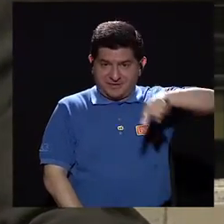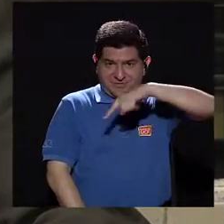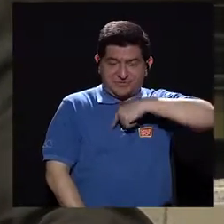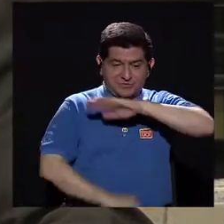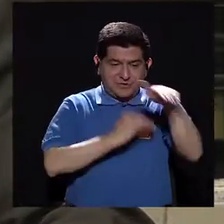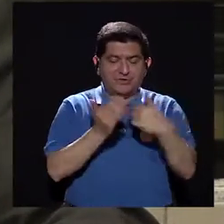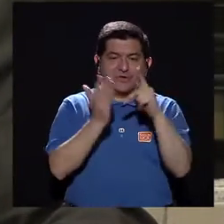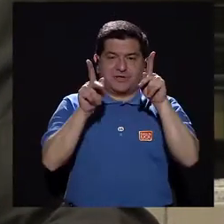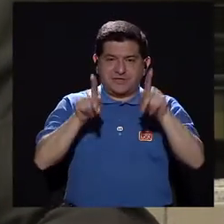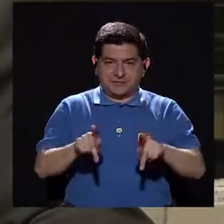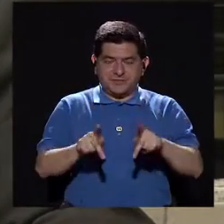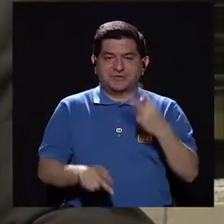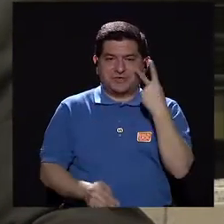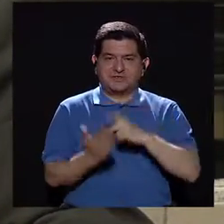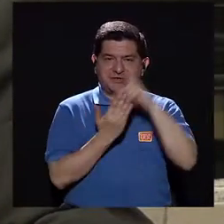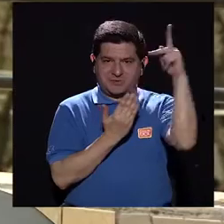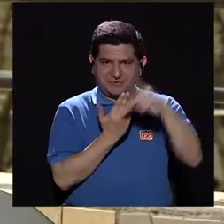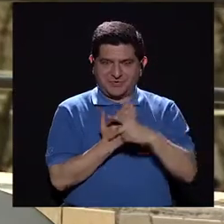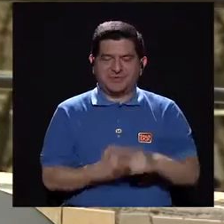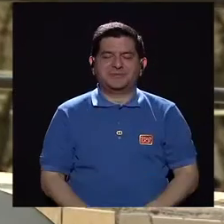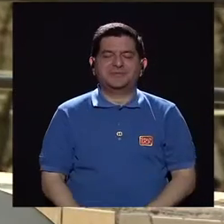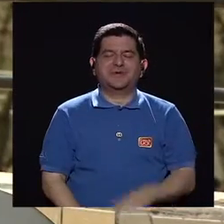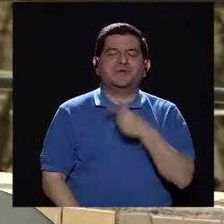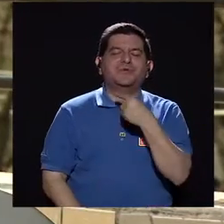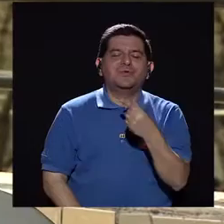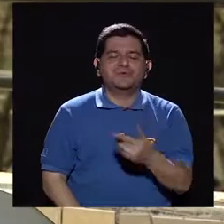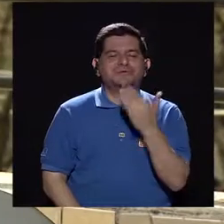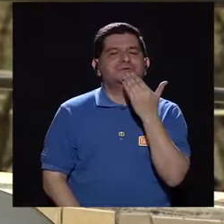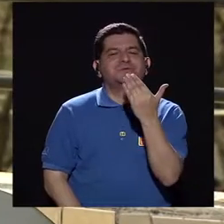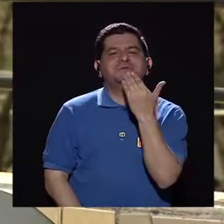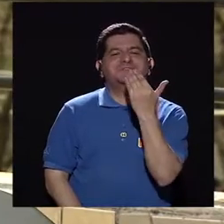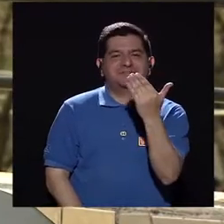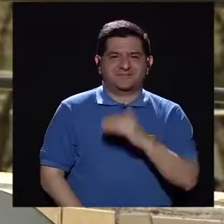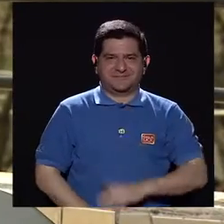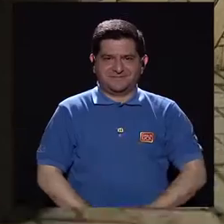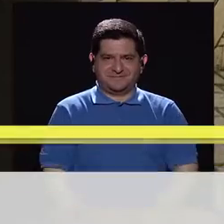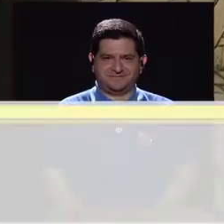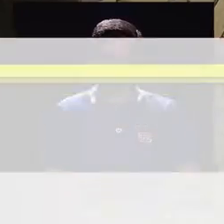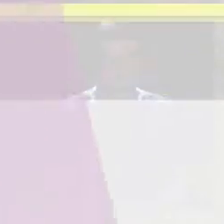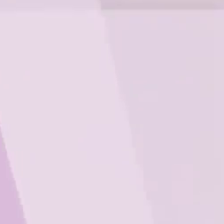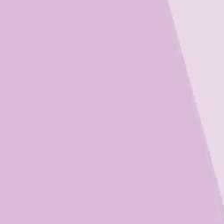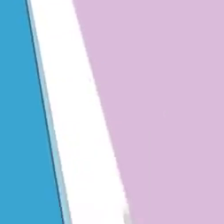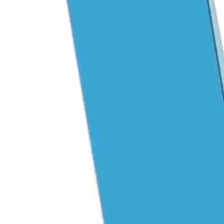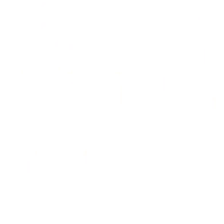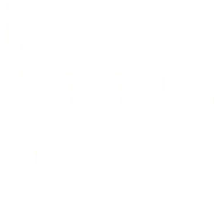con nosotros y con todos los televidentes. Fue un placer. Muchas gracias por la invitación.